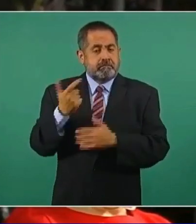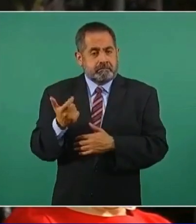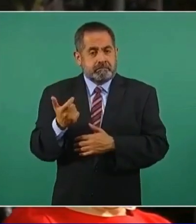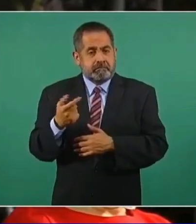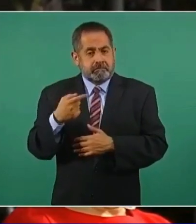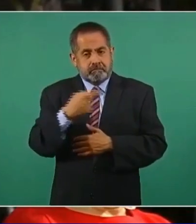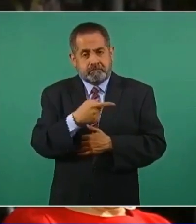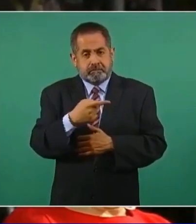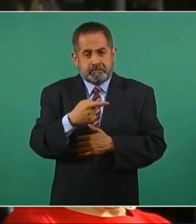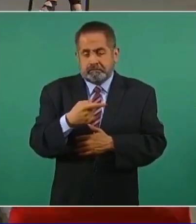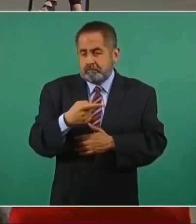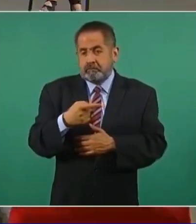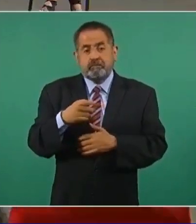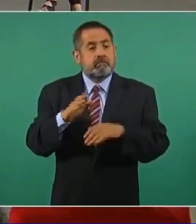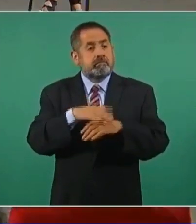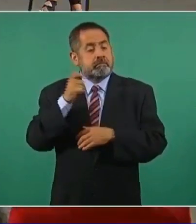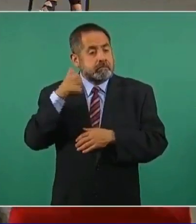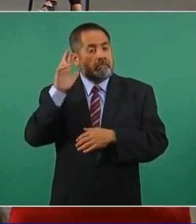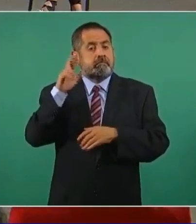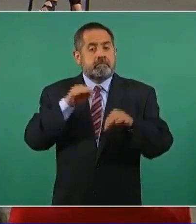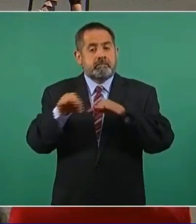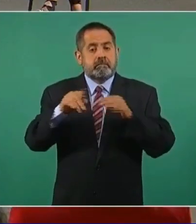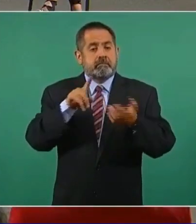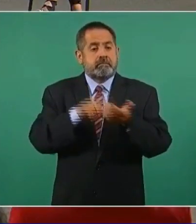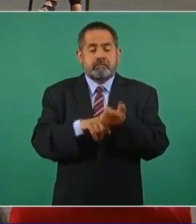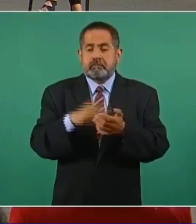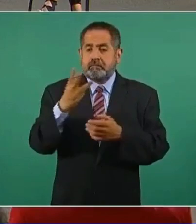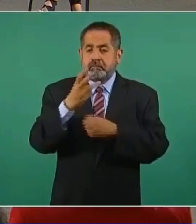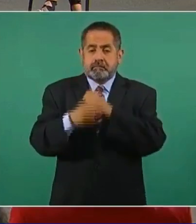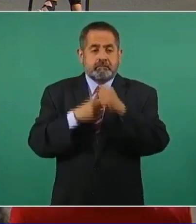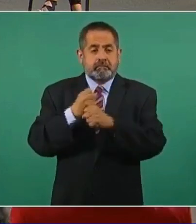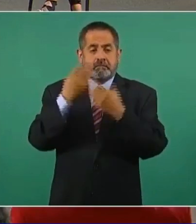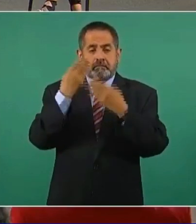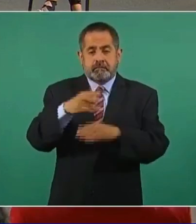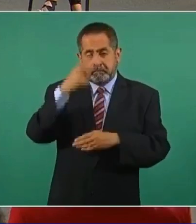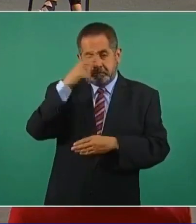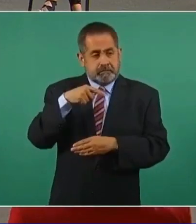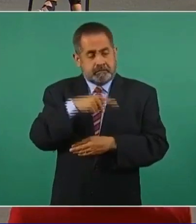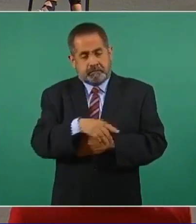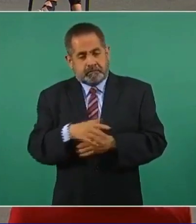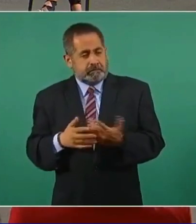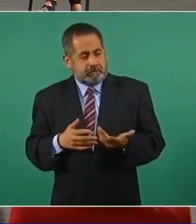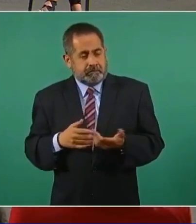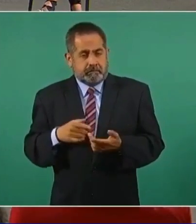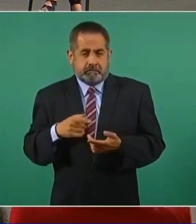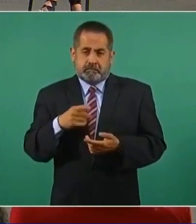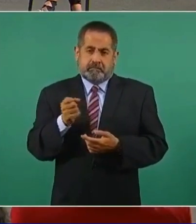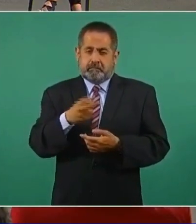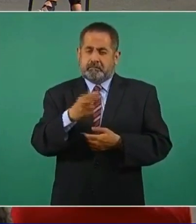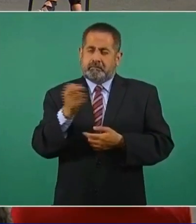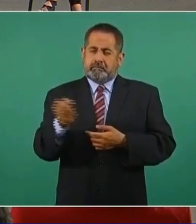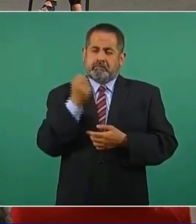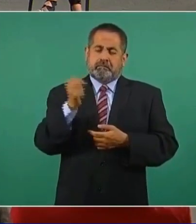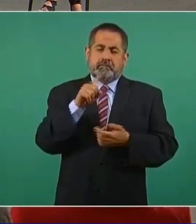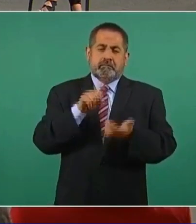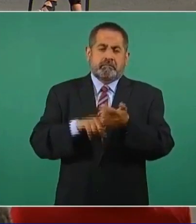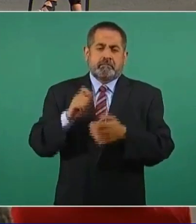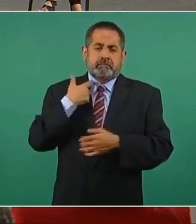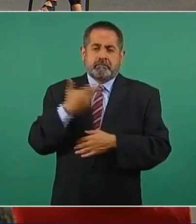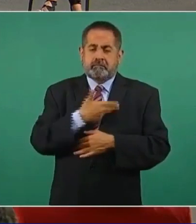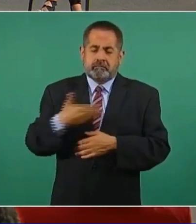pesos, porque trabajó 3 años en el Banco de México. Pues es un hombre con suerte,